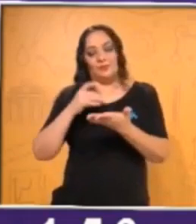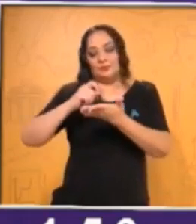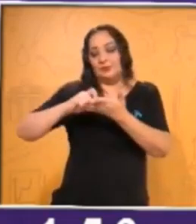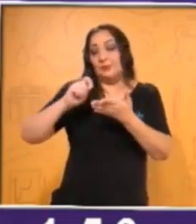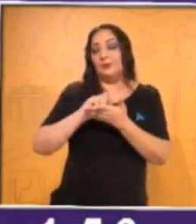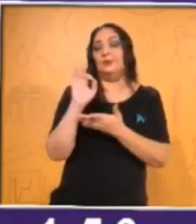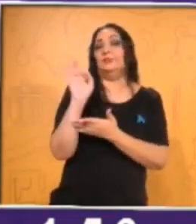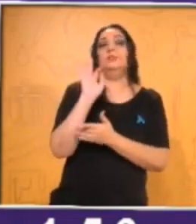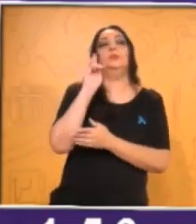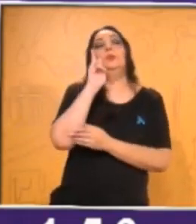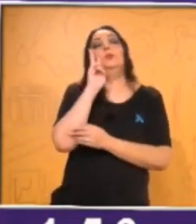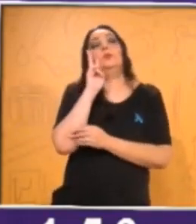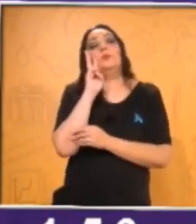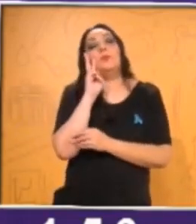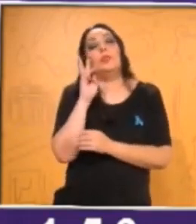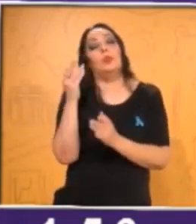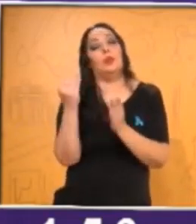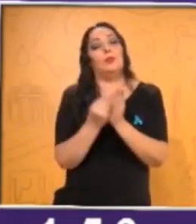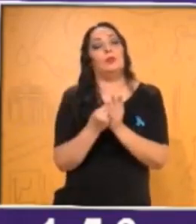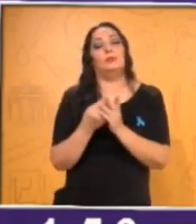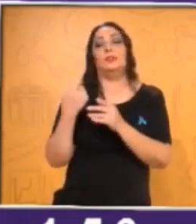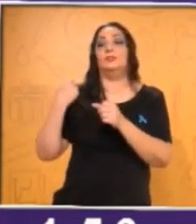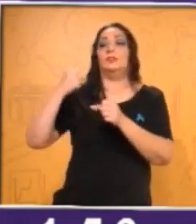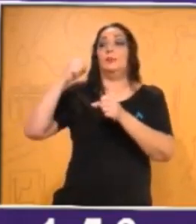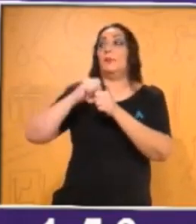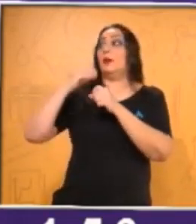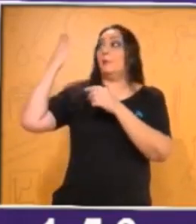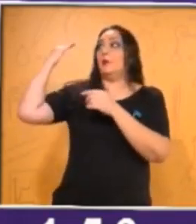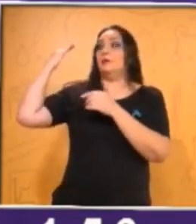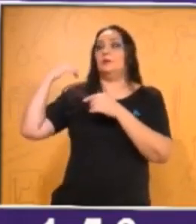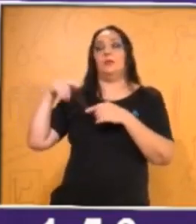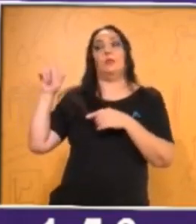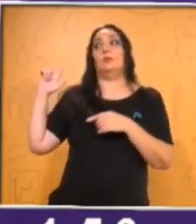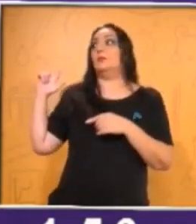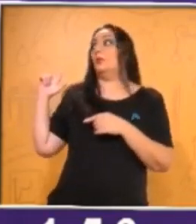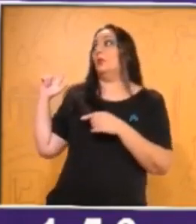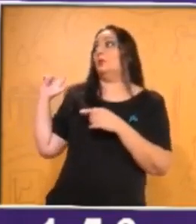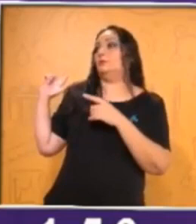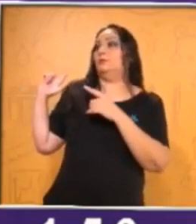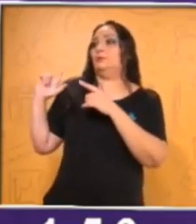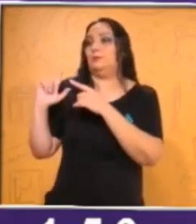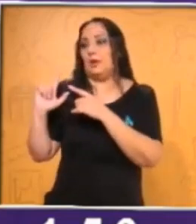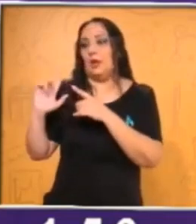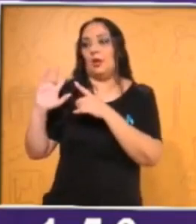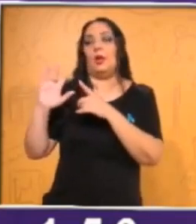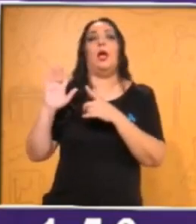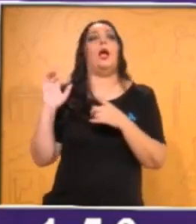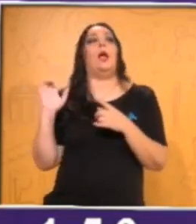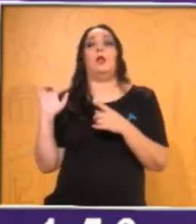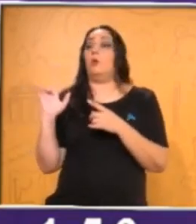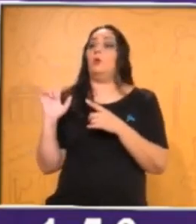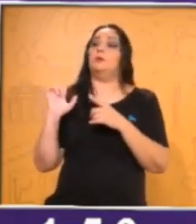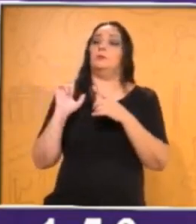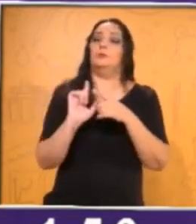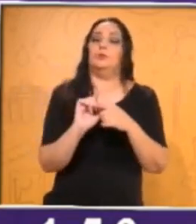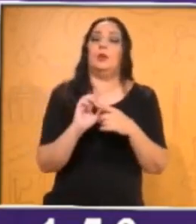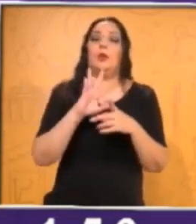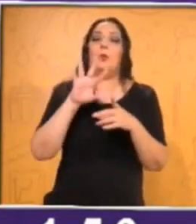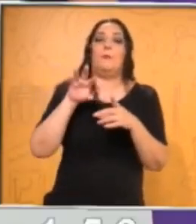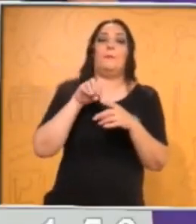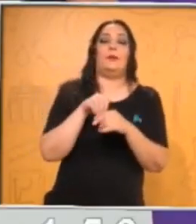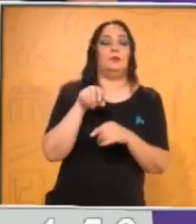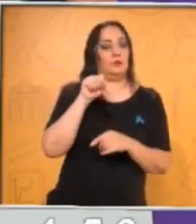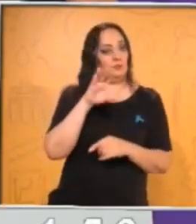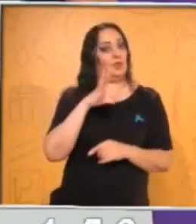viendo la clase desde la semana pasada, desde el día lunes, saca tus apuntes porque también va a haber interacción, pero vamos a